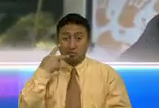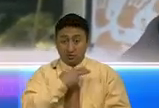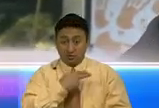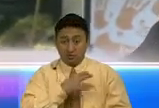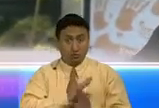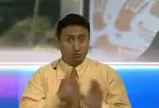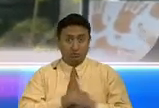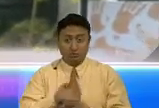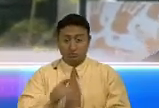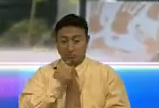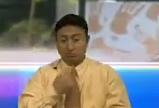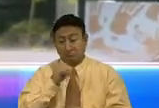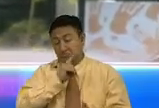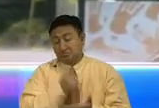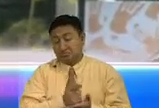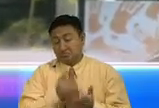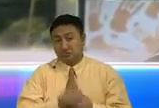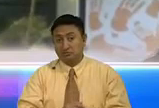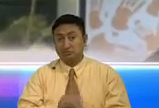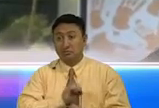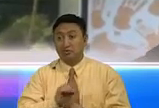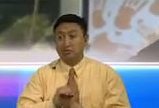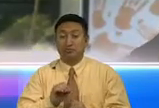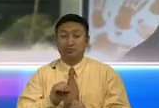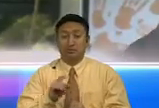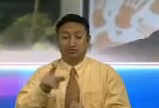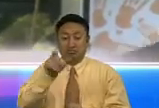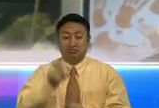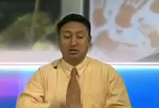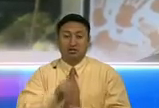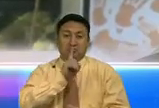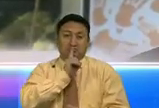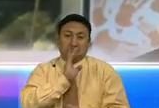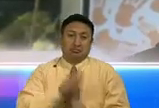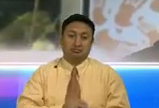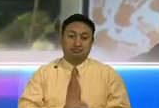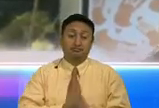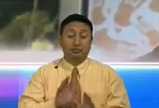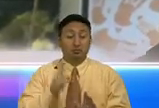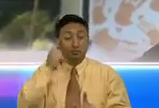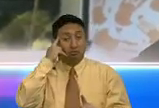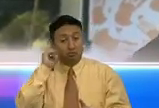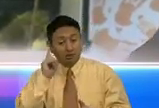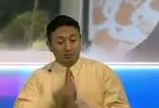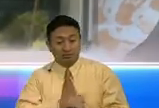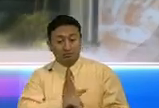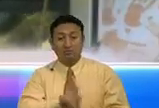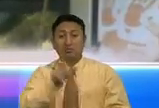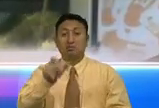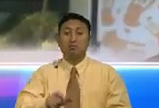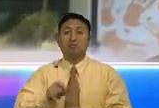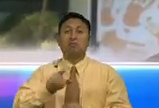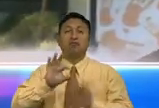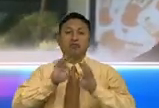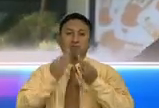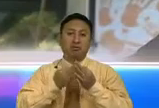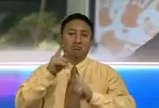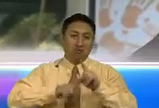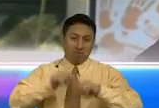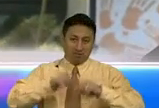señora Vicuña, tampoco fueron descartados. Y creo que en materia de tráfico de influencias, estoy